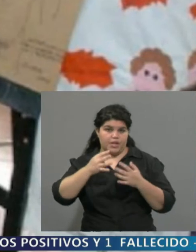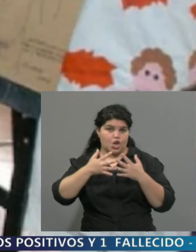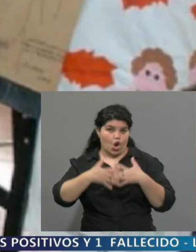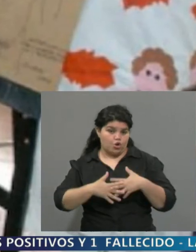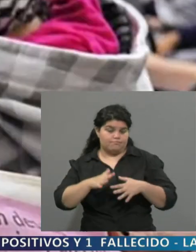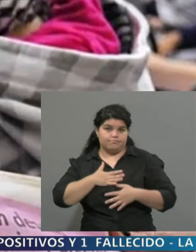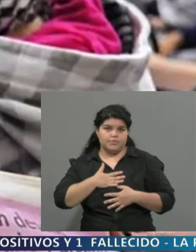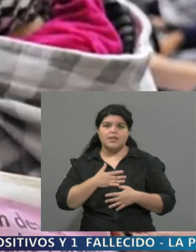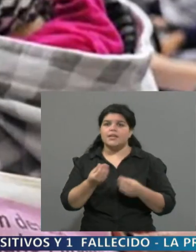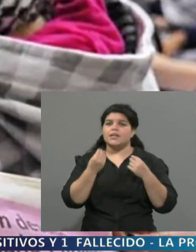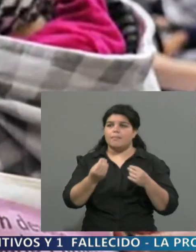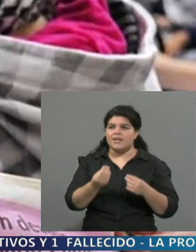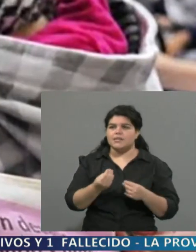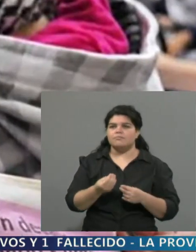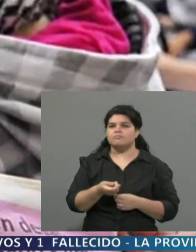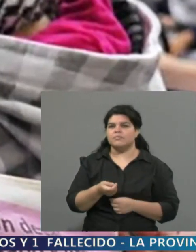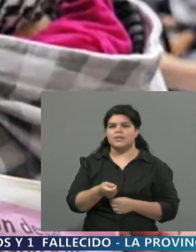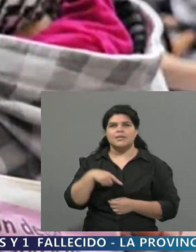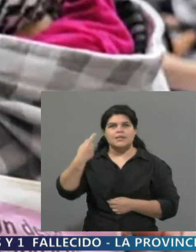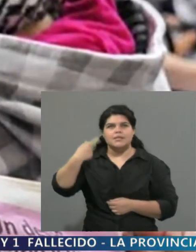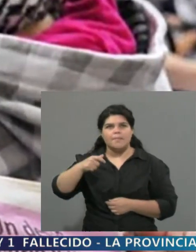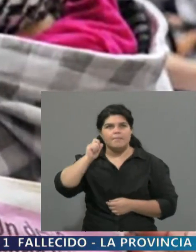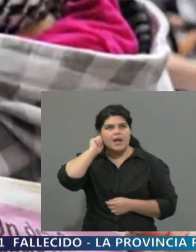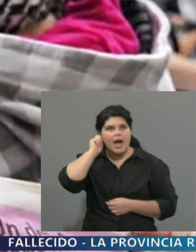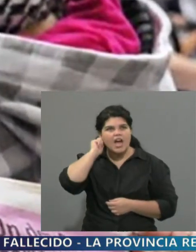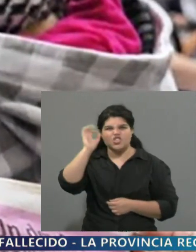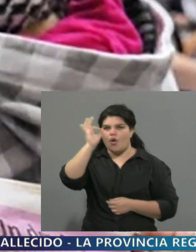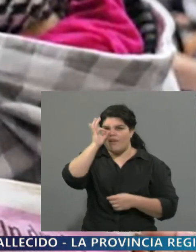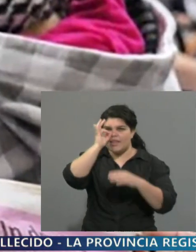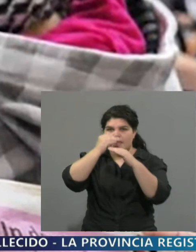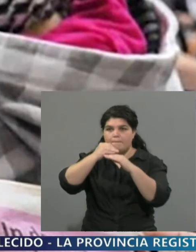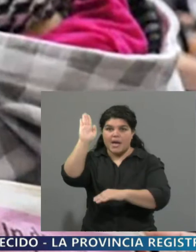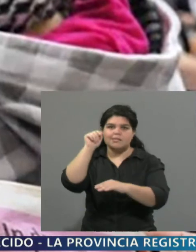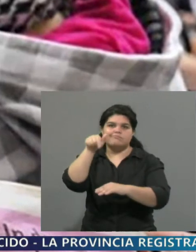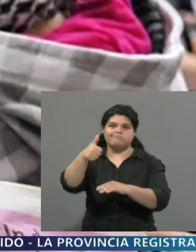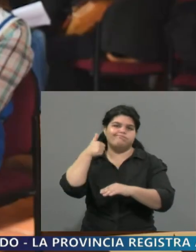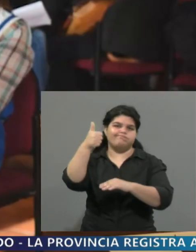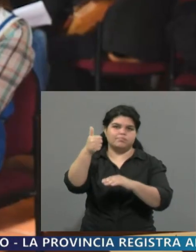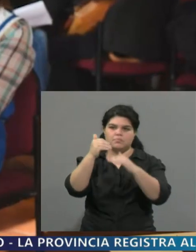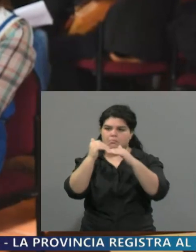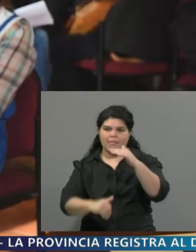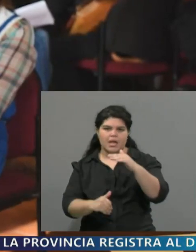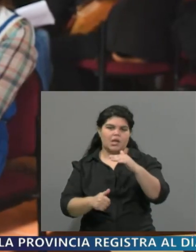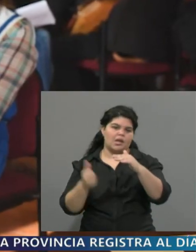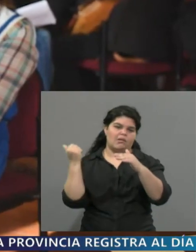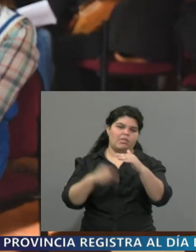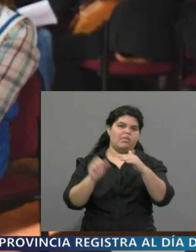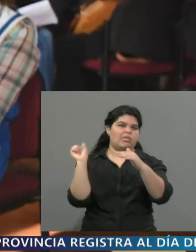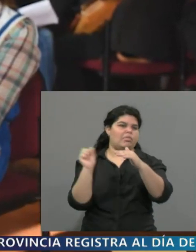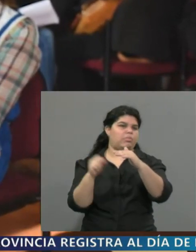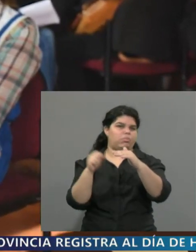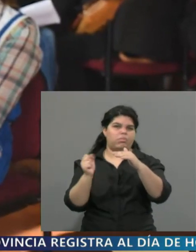¿no? Creemos que las personas que son de 20 para abajo no tienen opinión válida, sus derechos, bueno,